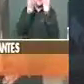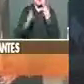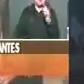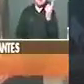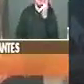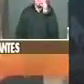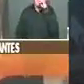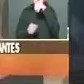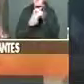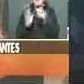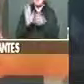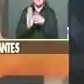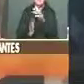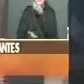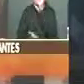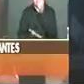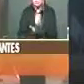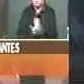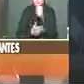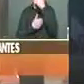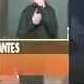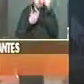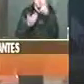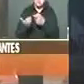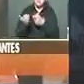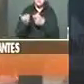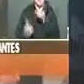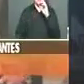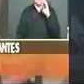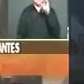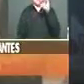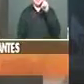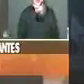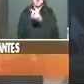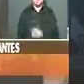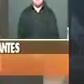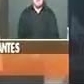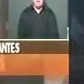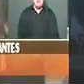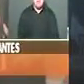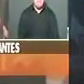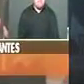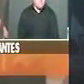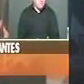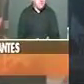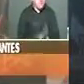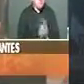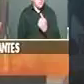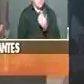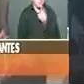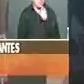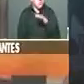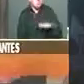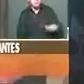no solamente no se obliga a la guerrilla terrorista del ELN a quedarse, digamos,